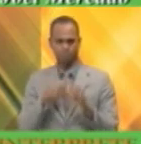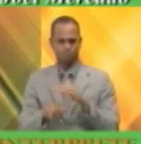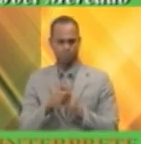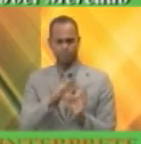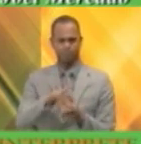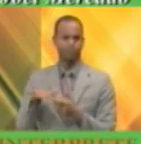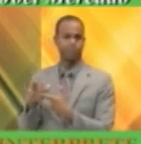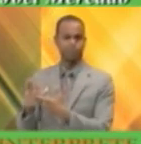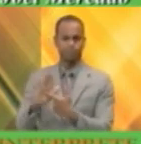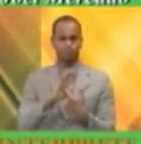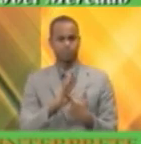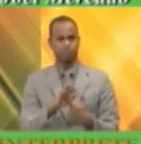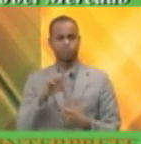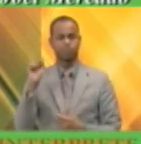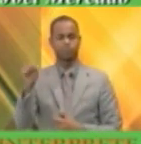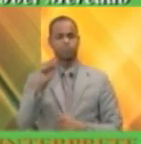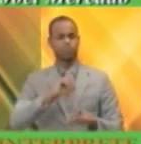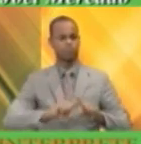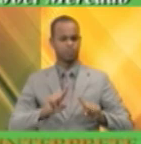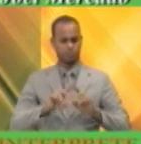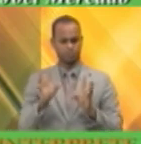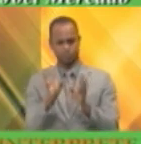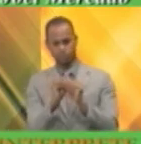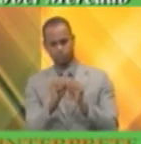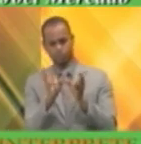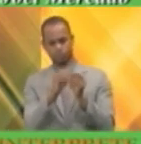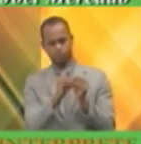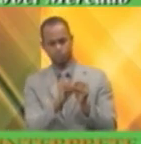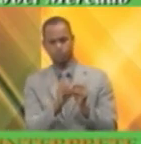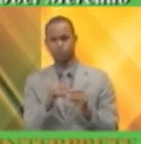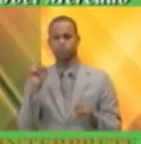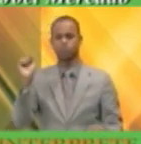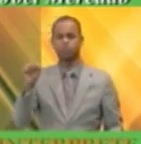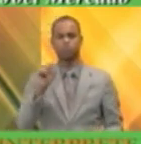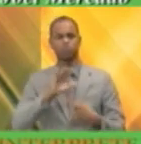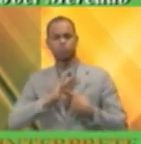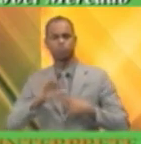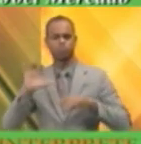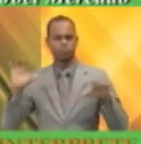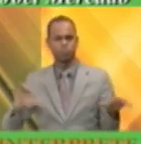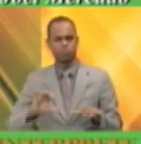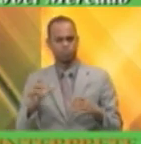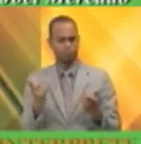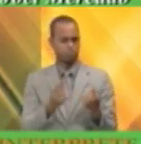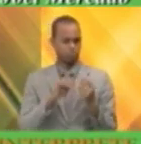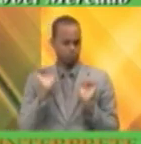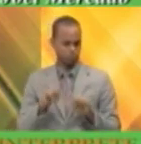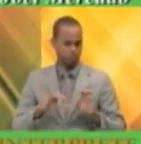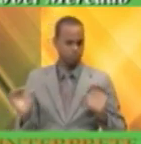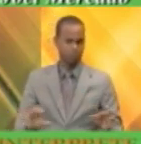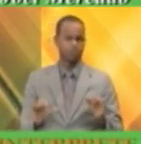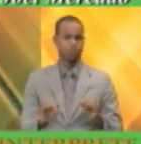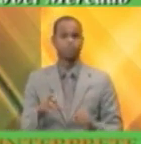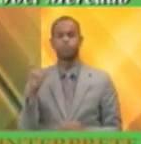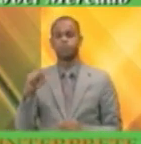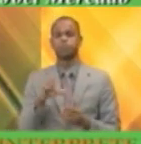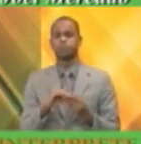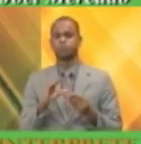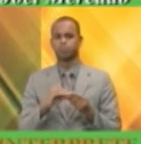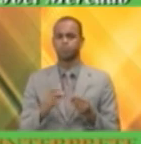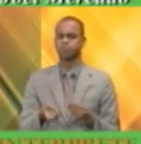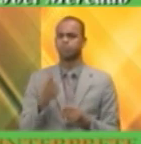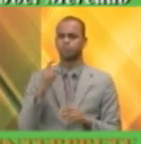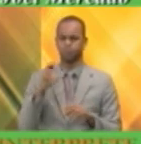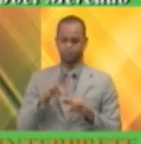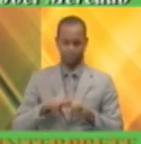van los diferentes clubes a hacer exhibición y a hacer lo que en realidad puede hacer. Hay que anotar algo, que esa